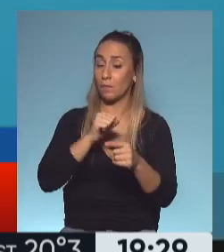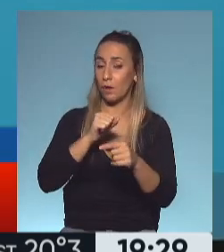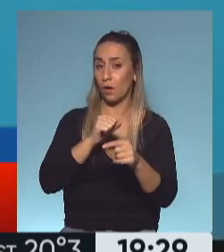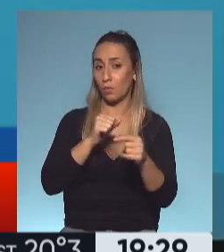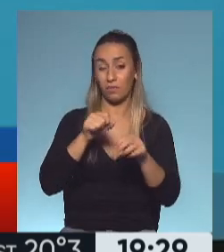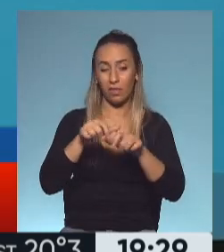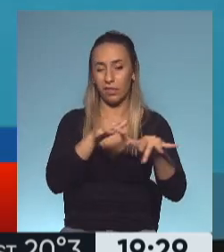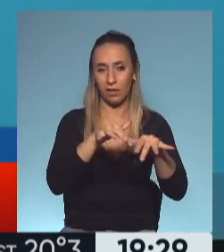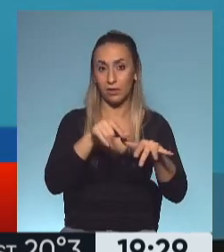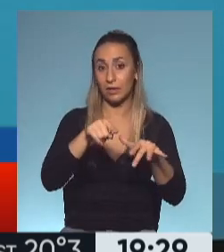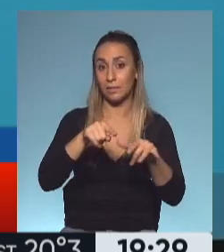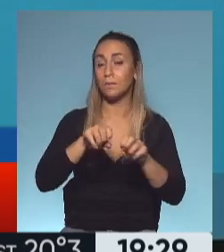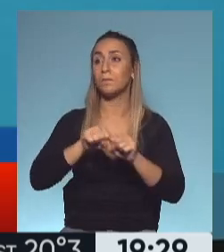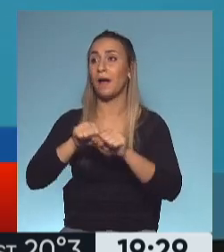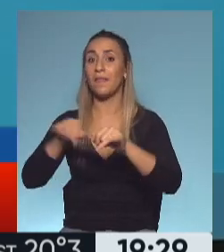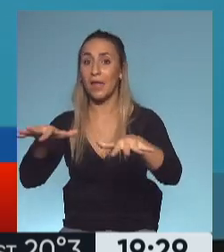la población más perjudicada.